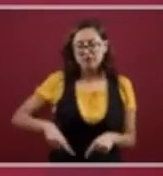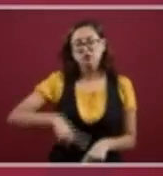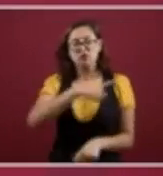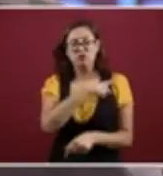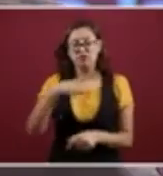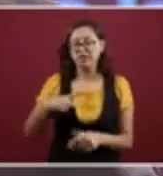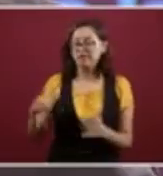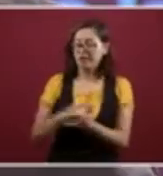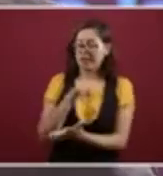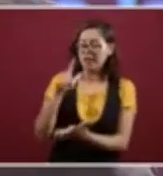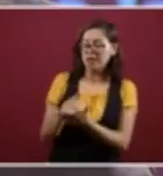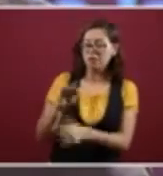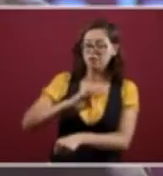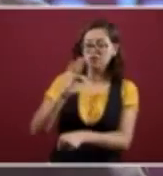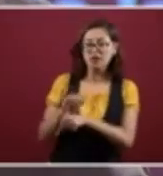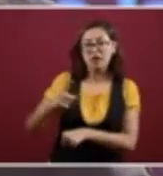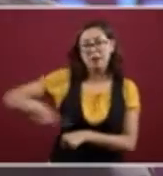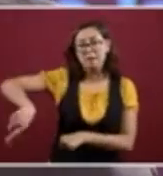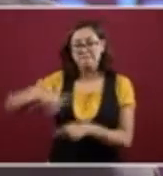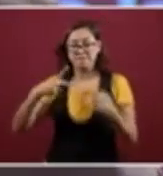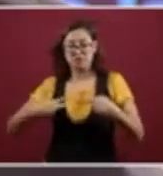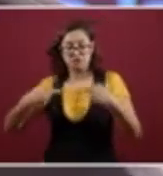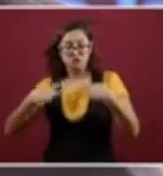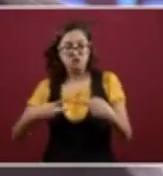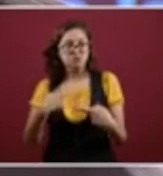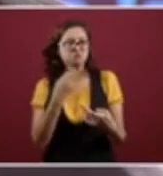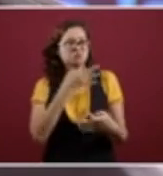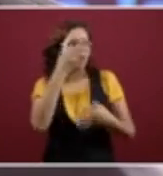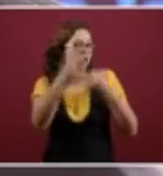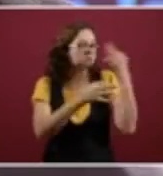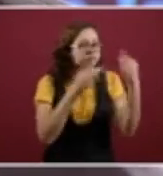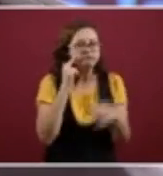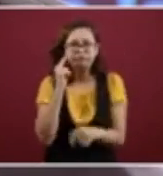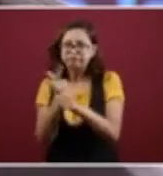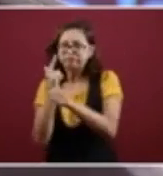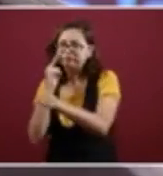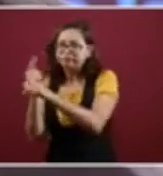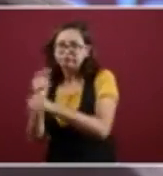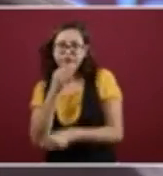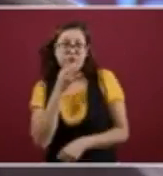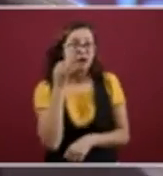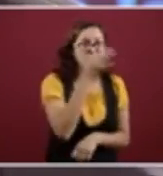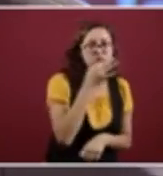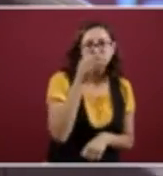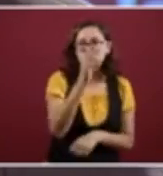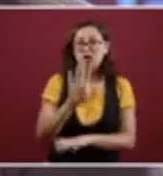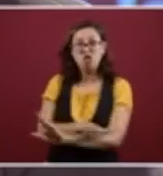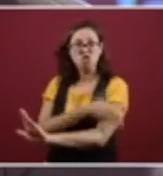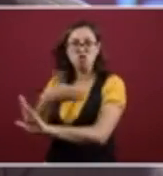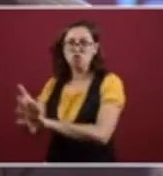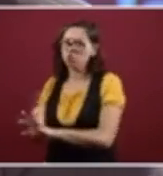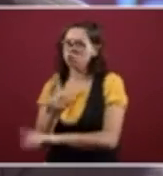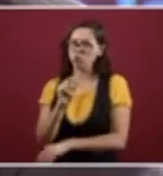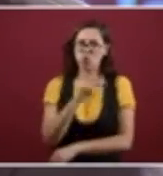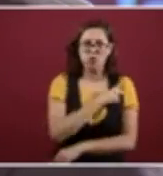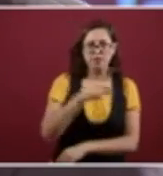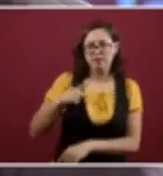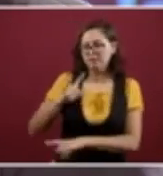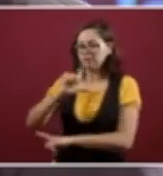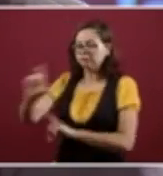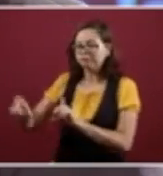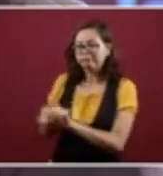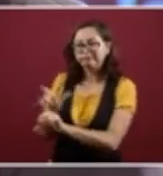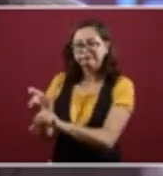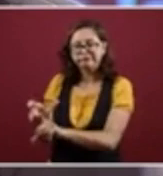protección y estímulo a informantes alertadores internos. No los teníamos, hoy ya este Estado mexicano los tiene